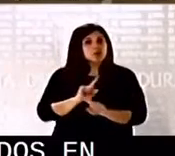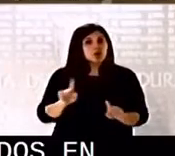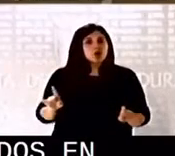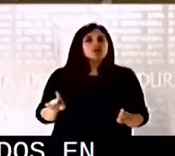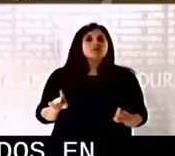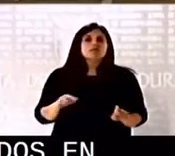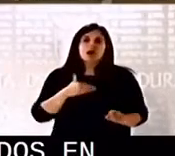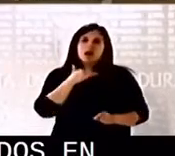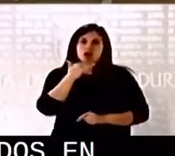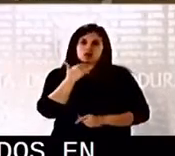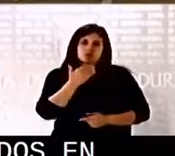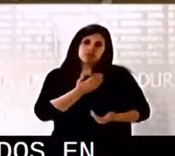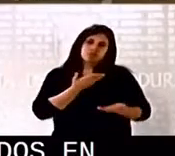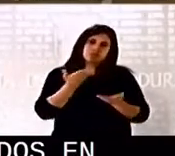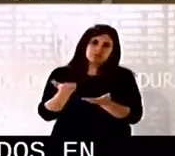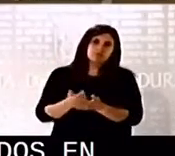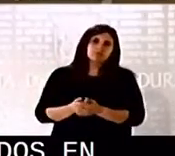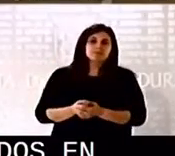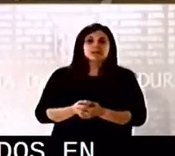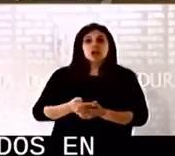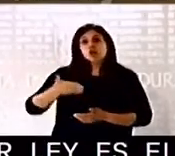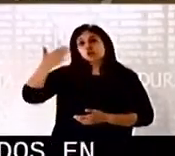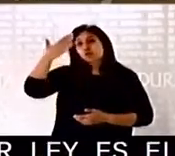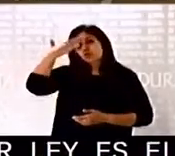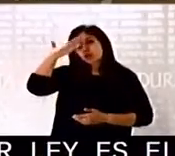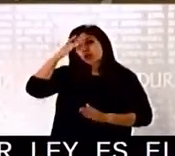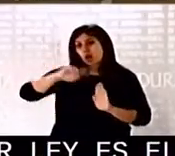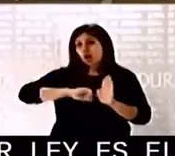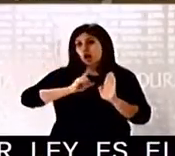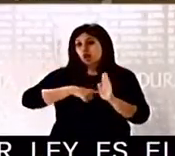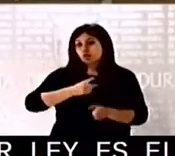tutela por ley es de las administraciones públicas.